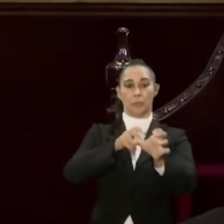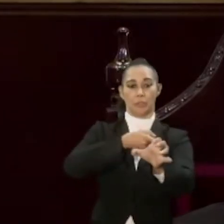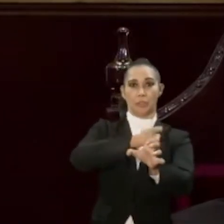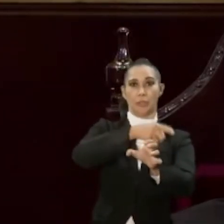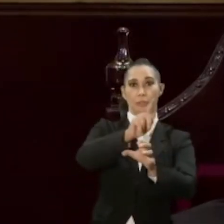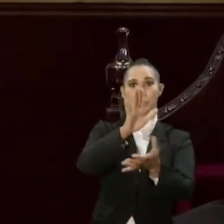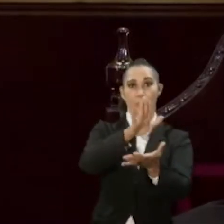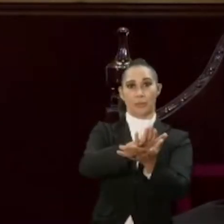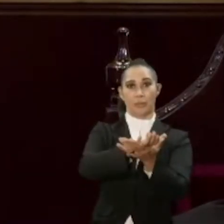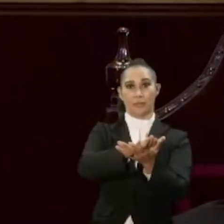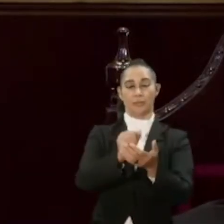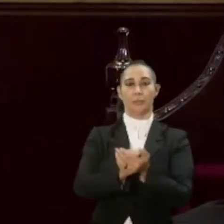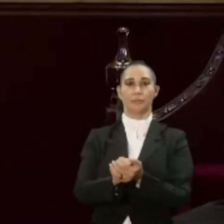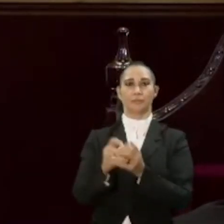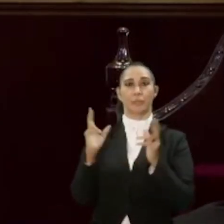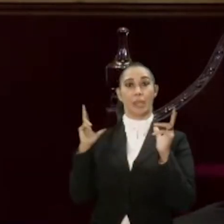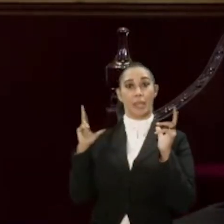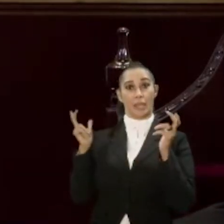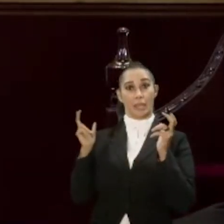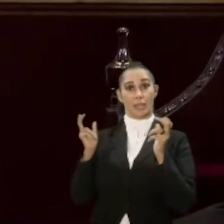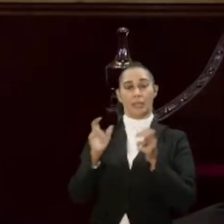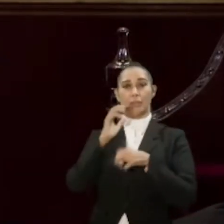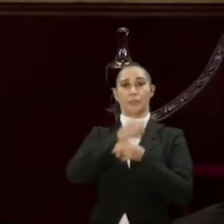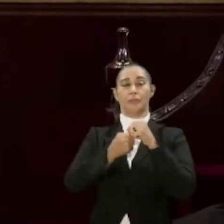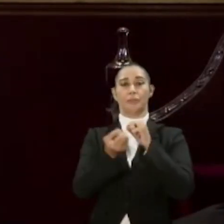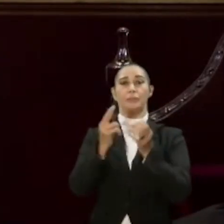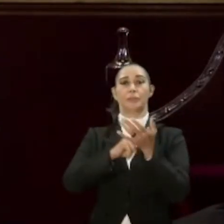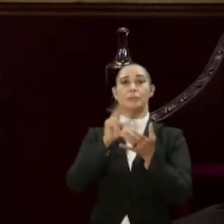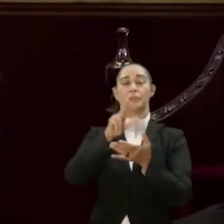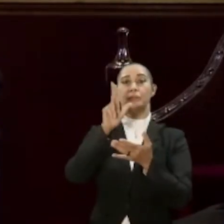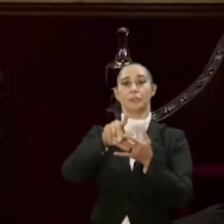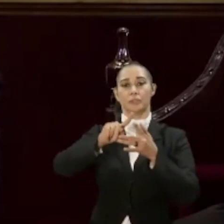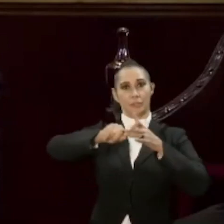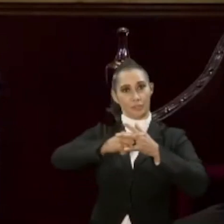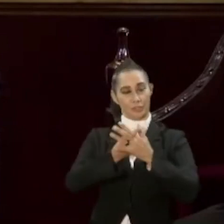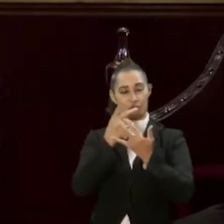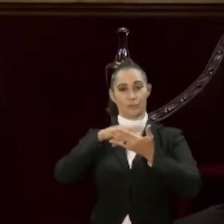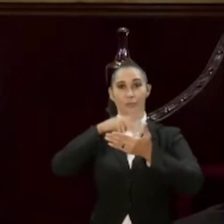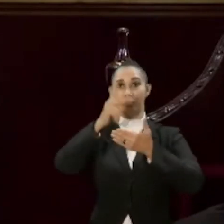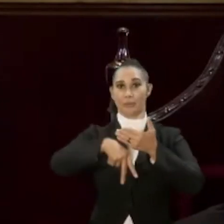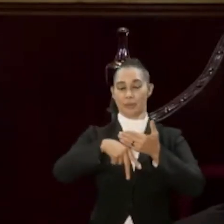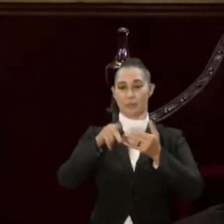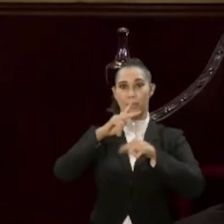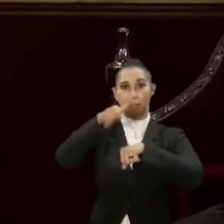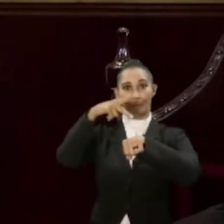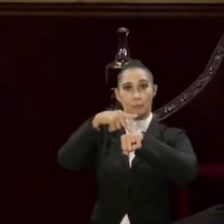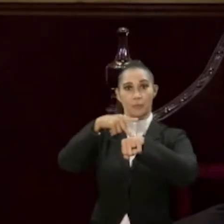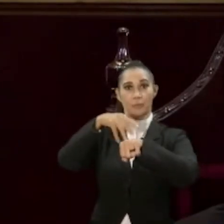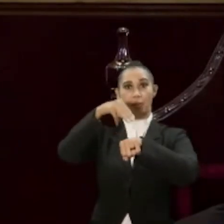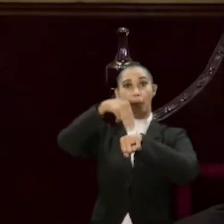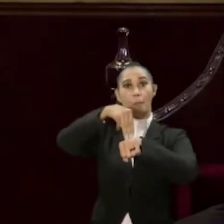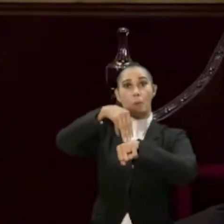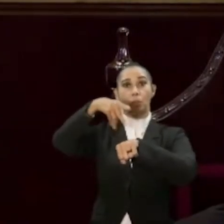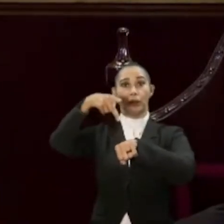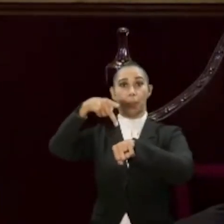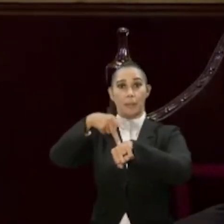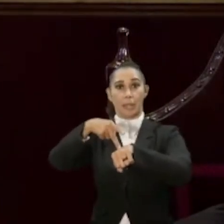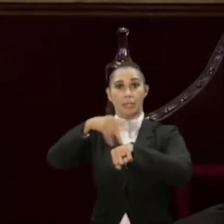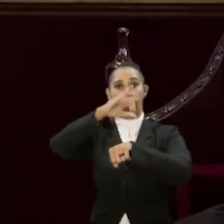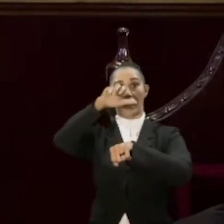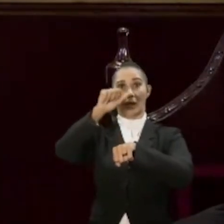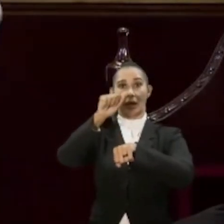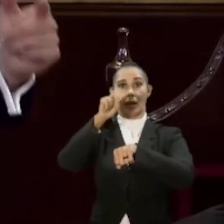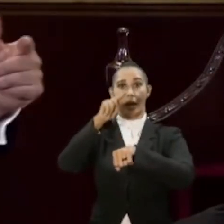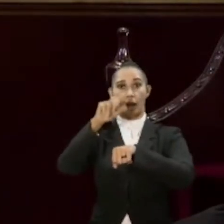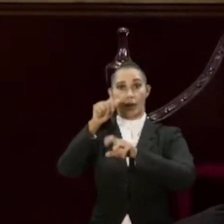escuela. En enero del 2023 se puso en funcionamiento este programa piloto en la provincia de Monte Plata, en Jaina y